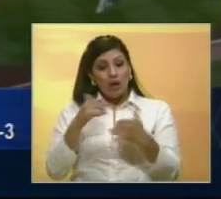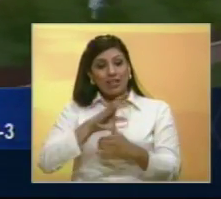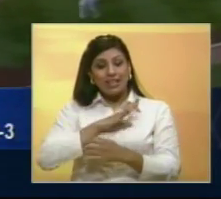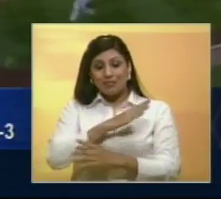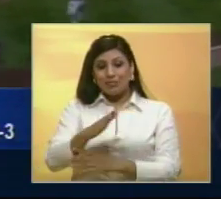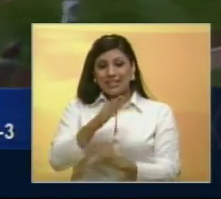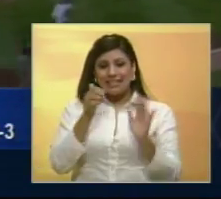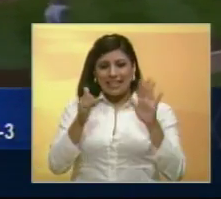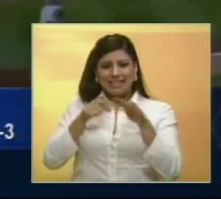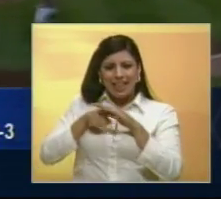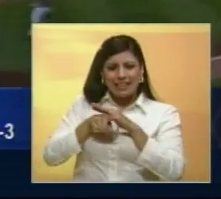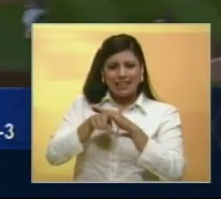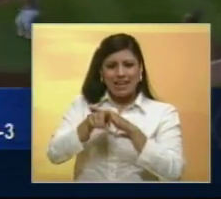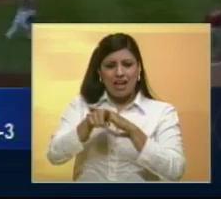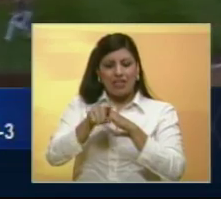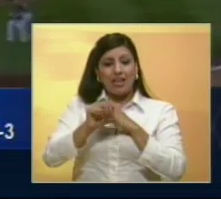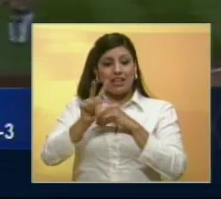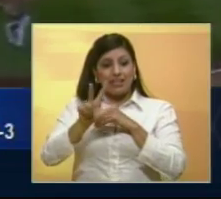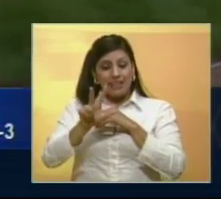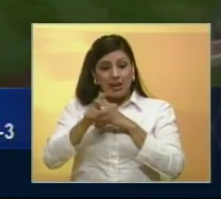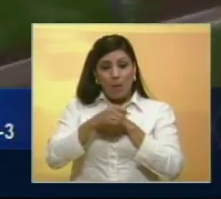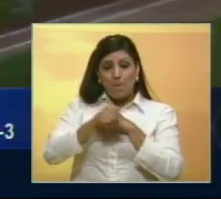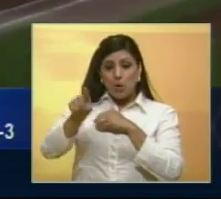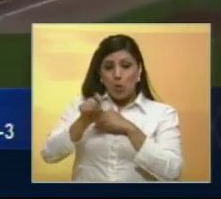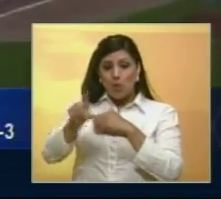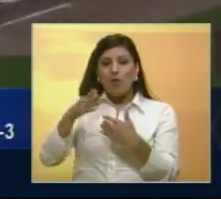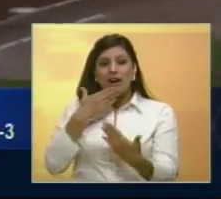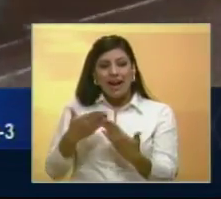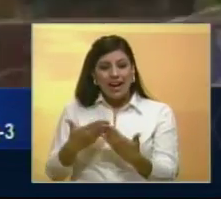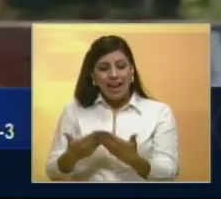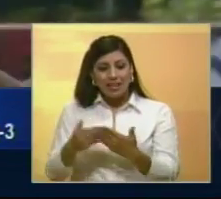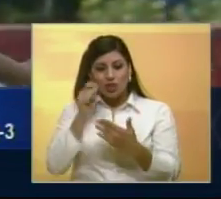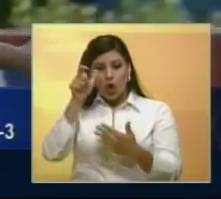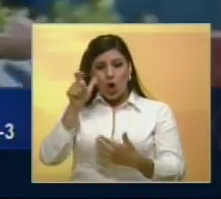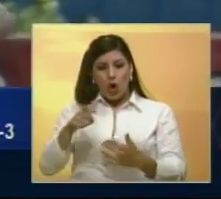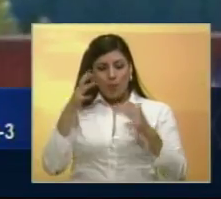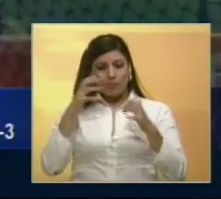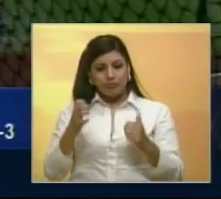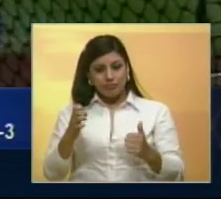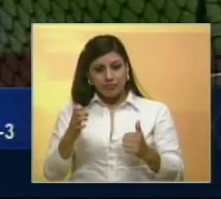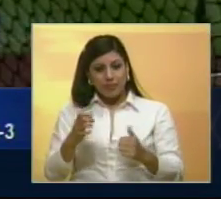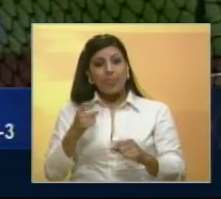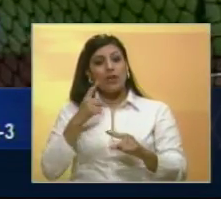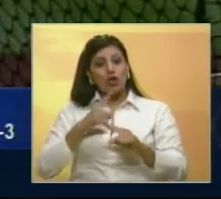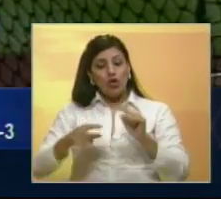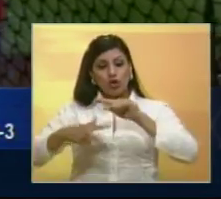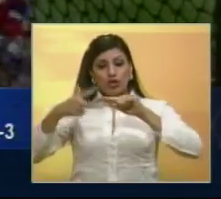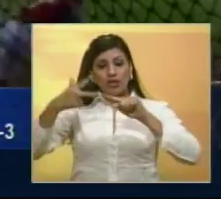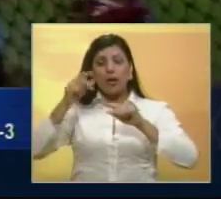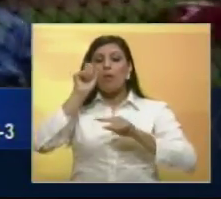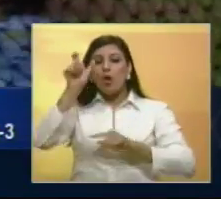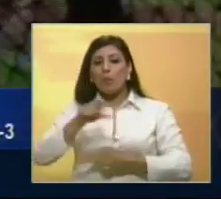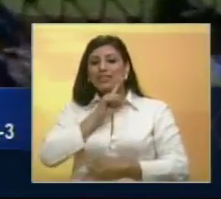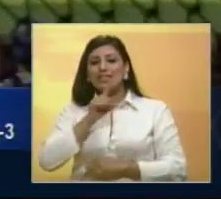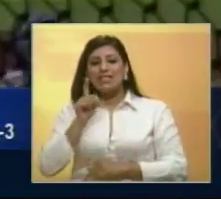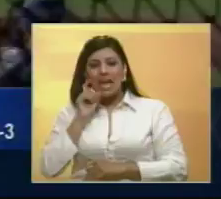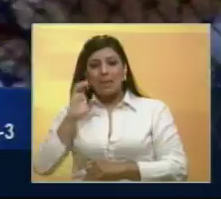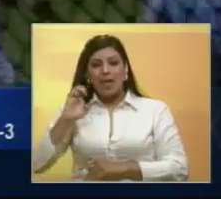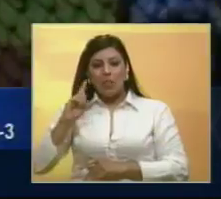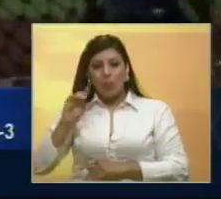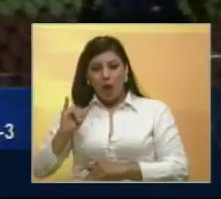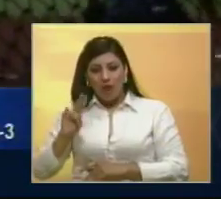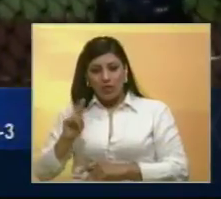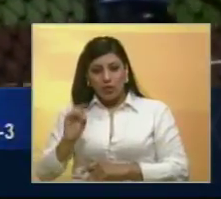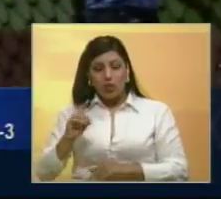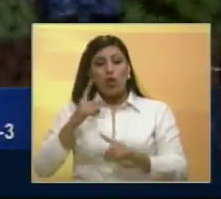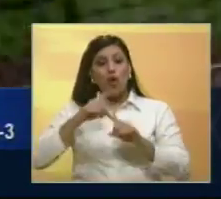juego en la sexta entrada con 3 anotaciones gracias a un elevado sacrificio de Alberto Callasco y un triple de Eduardo Escobar. Victoria